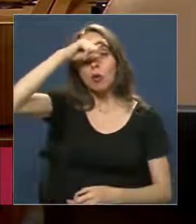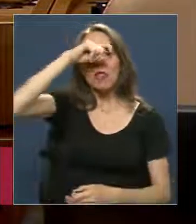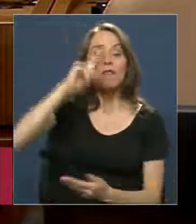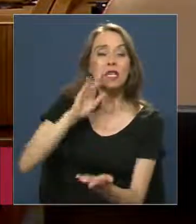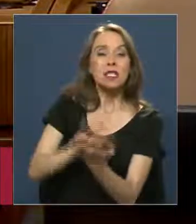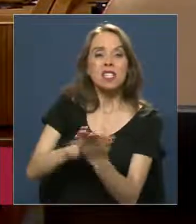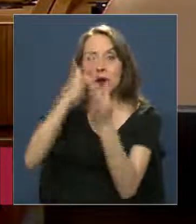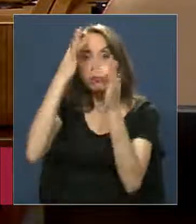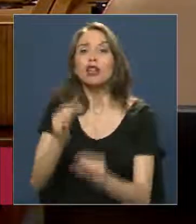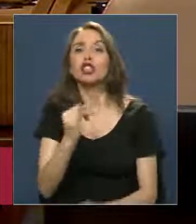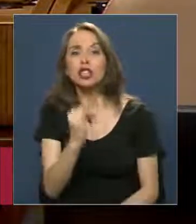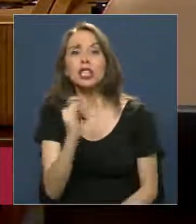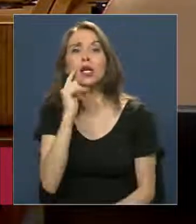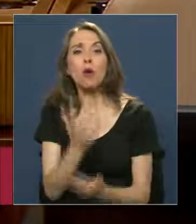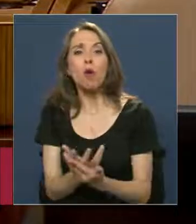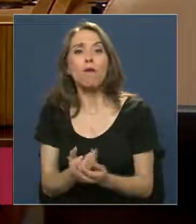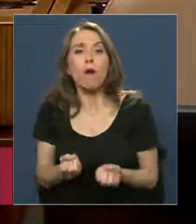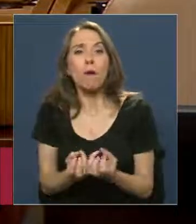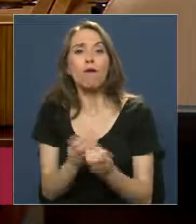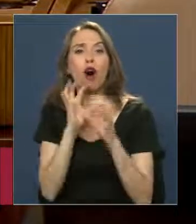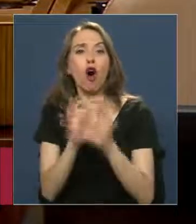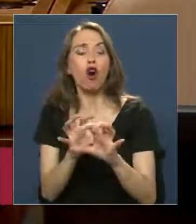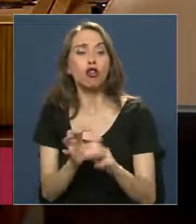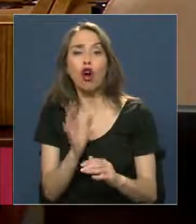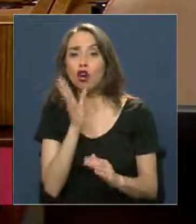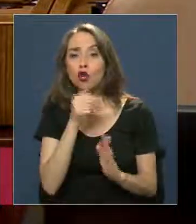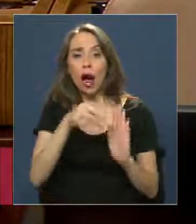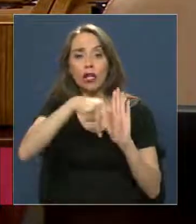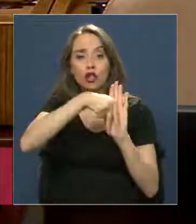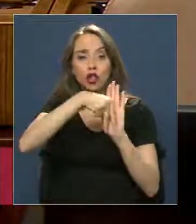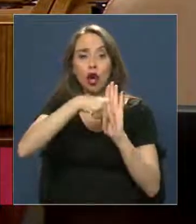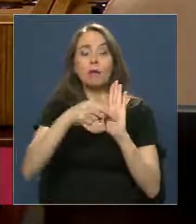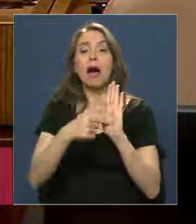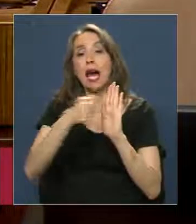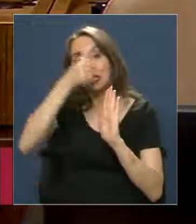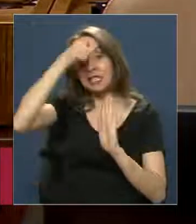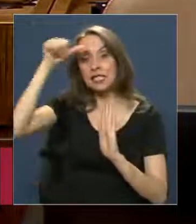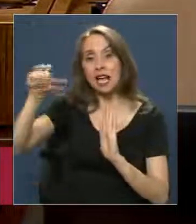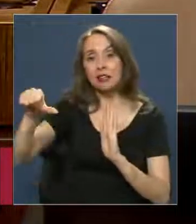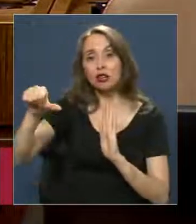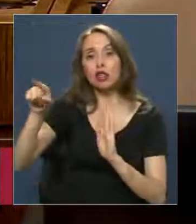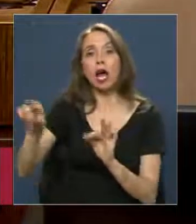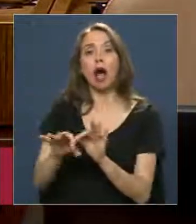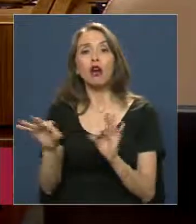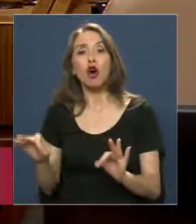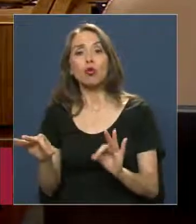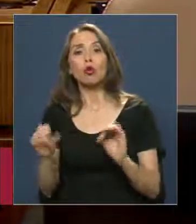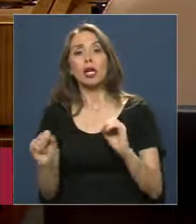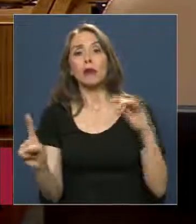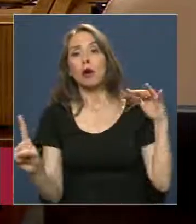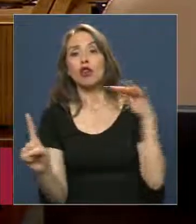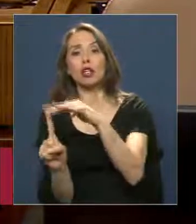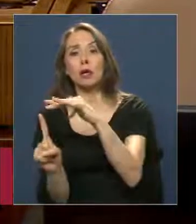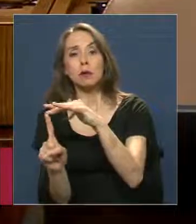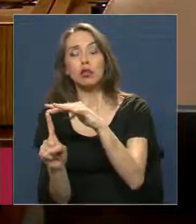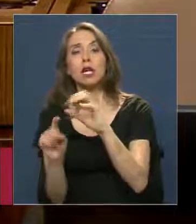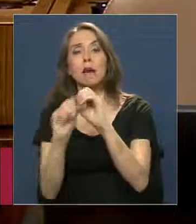determinar, no existiendo una norma estricta que sancione la conducta reprochable de forma clara y